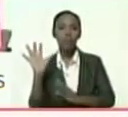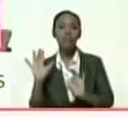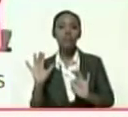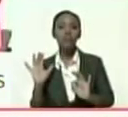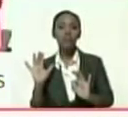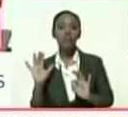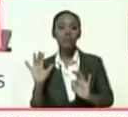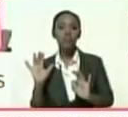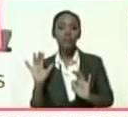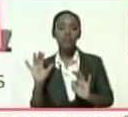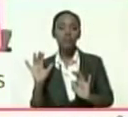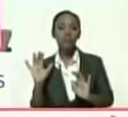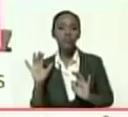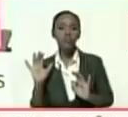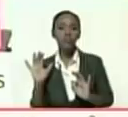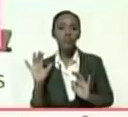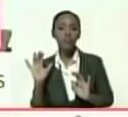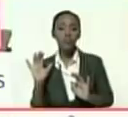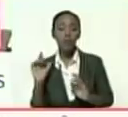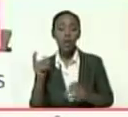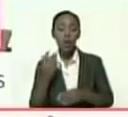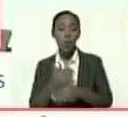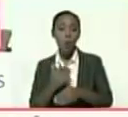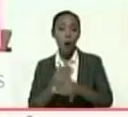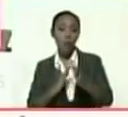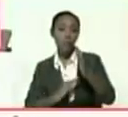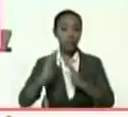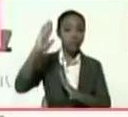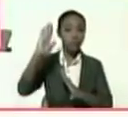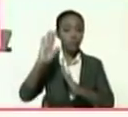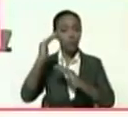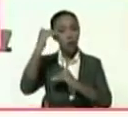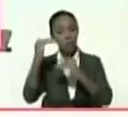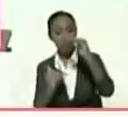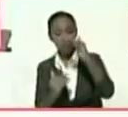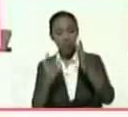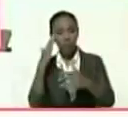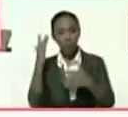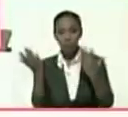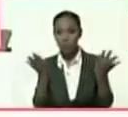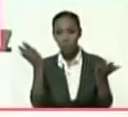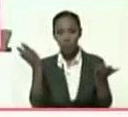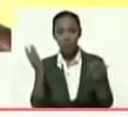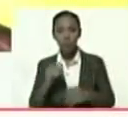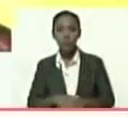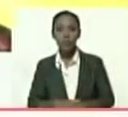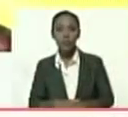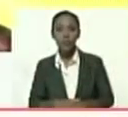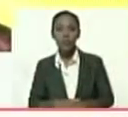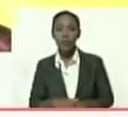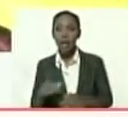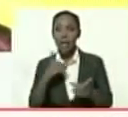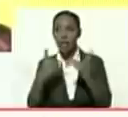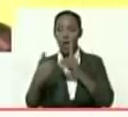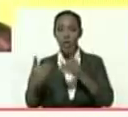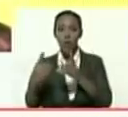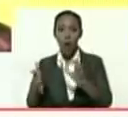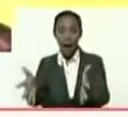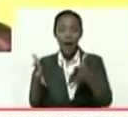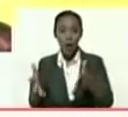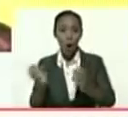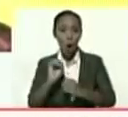¿Ah? De ventaja, de ventaja, de 10 puntos porcentuales, de ventaja. Esa es la discusión. No, si las ganó o no las